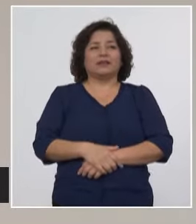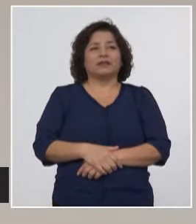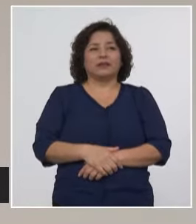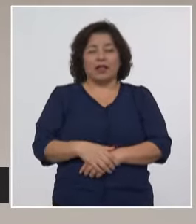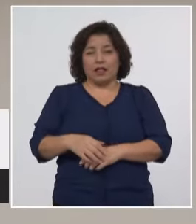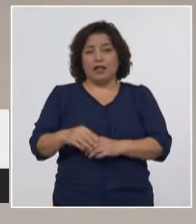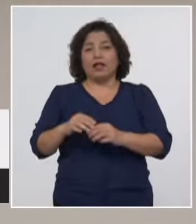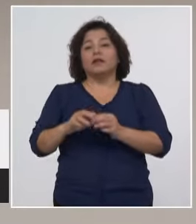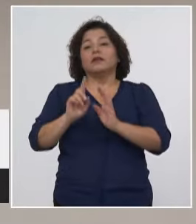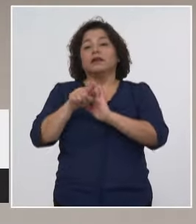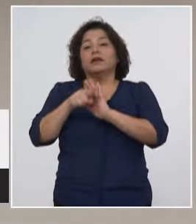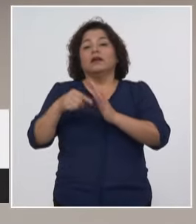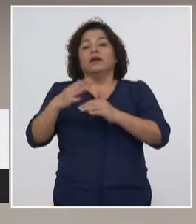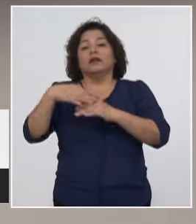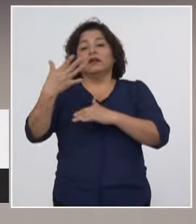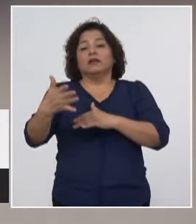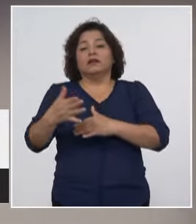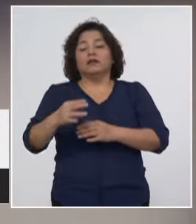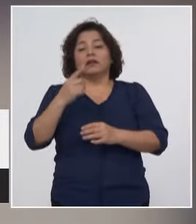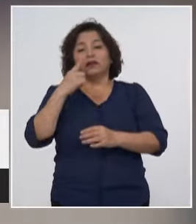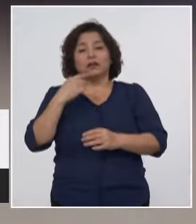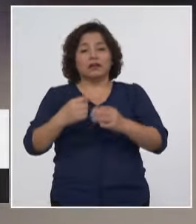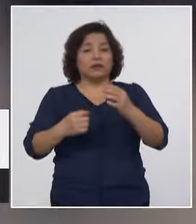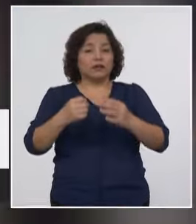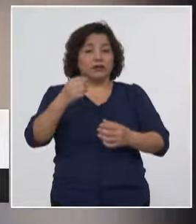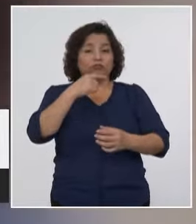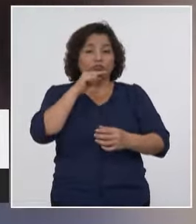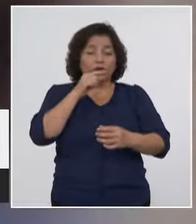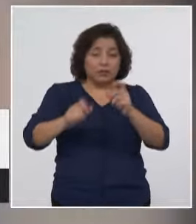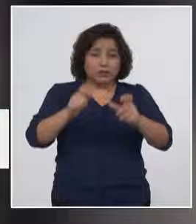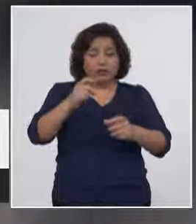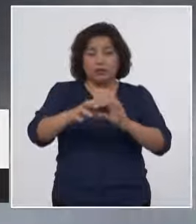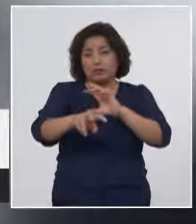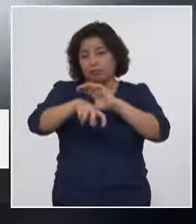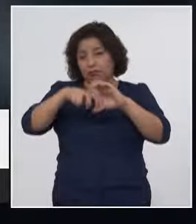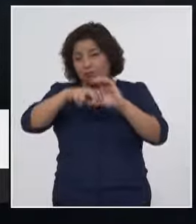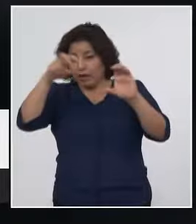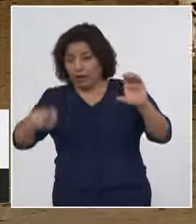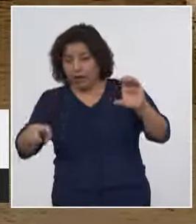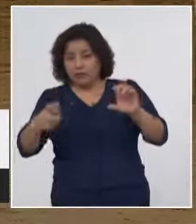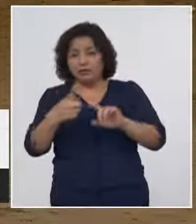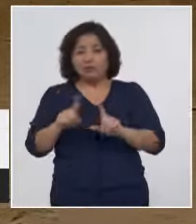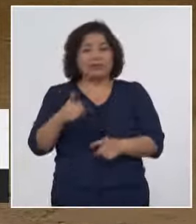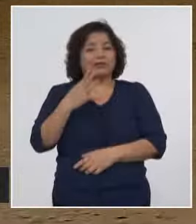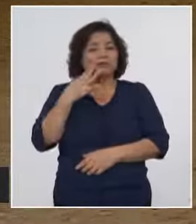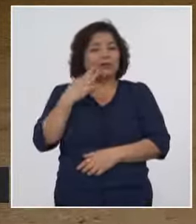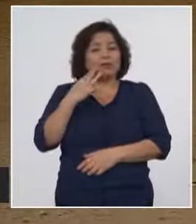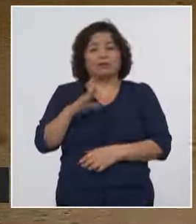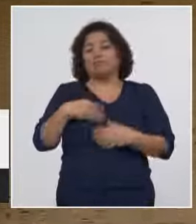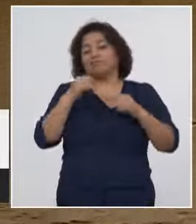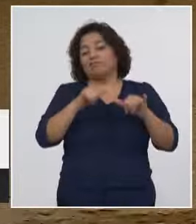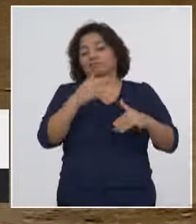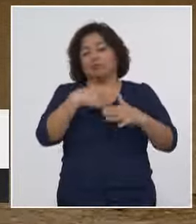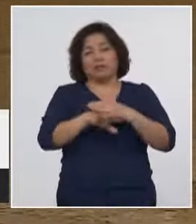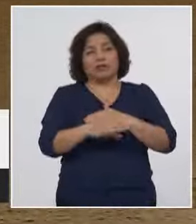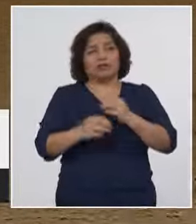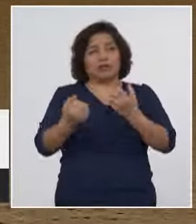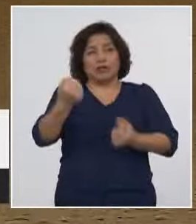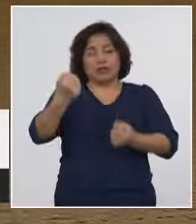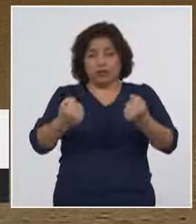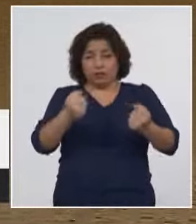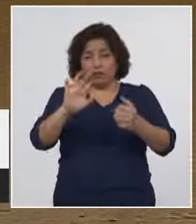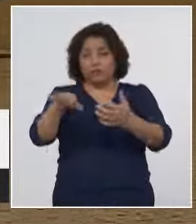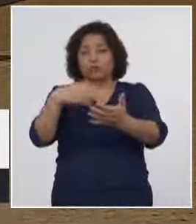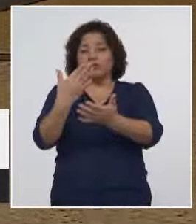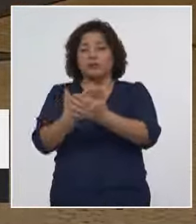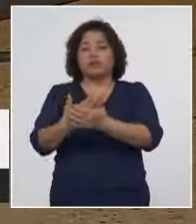minutos después bajaron todos los pasajeros del vehículo, menos la madre y su hija. La combi llega hasta su paradero en el 10 de Canto